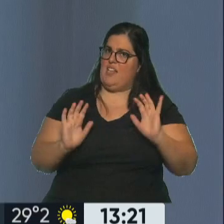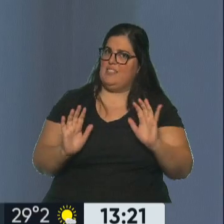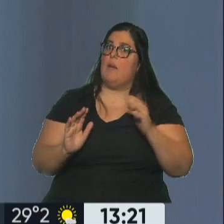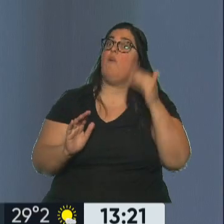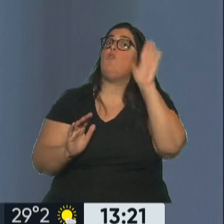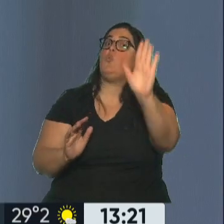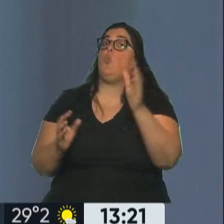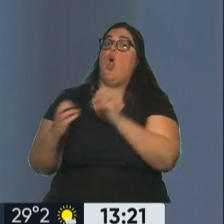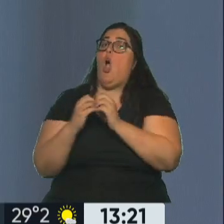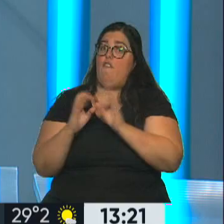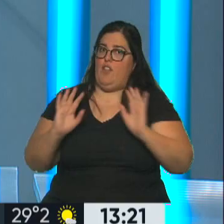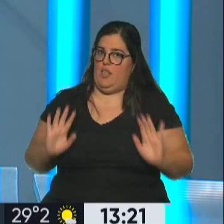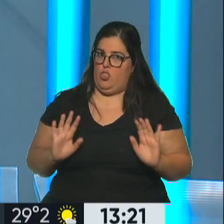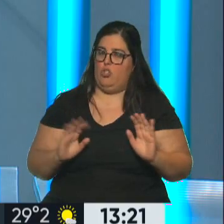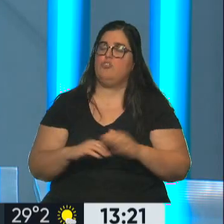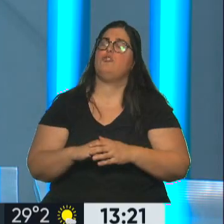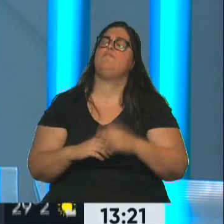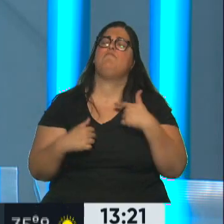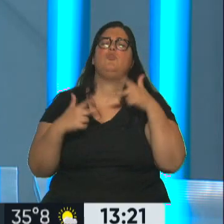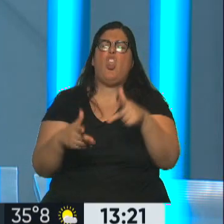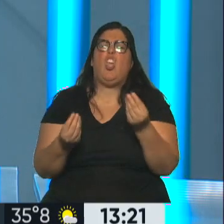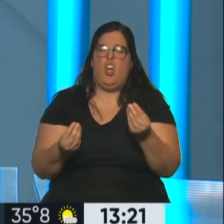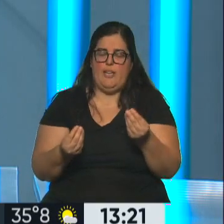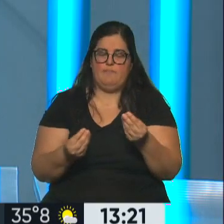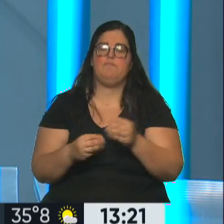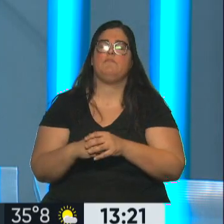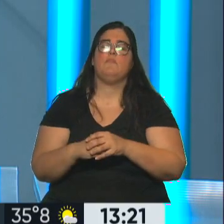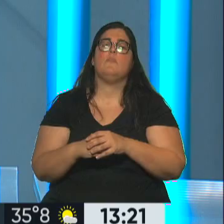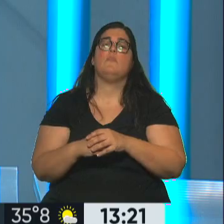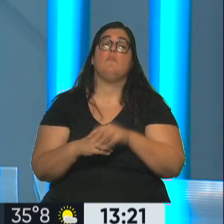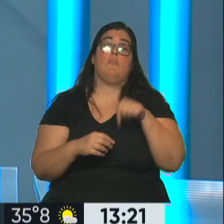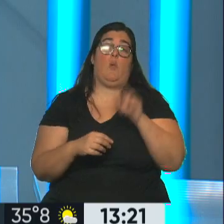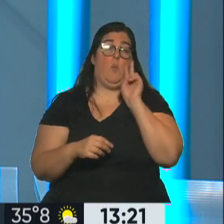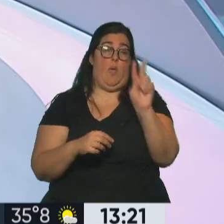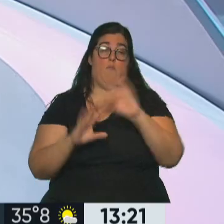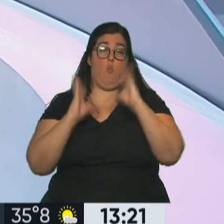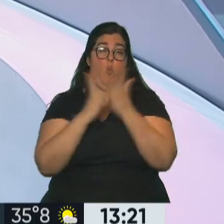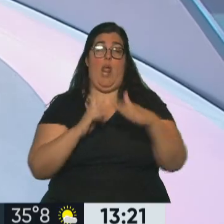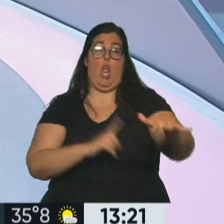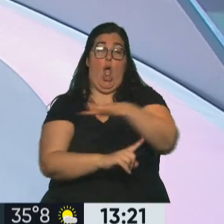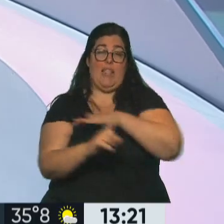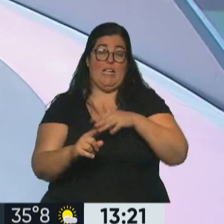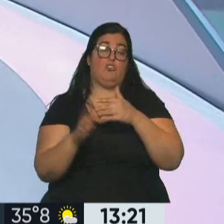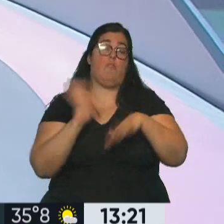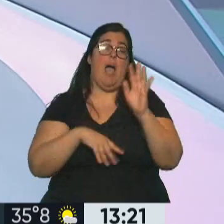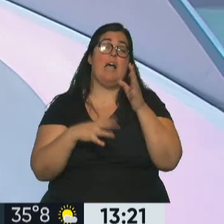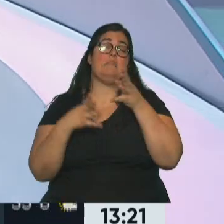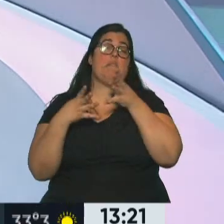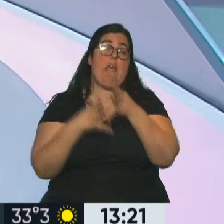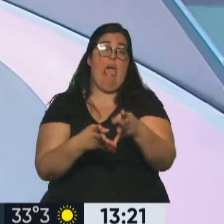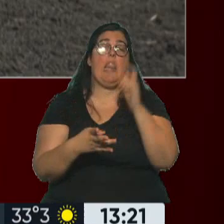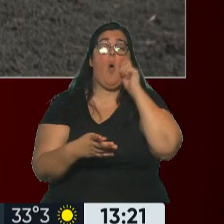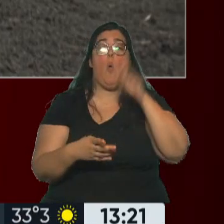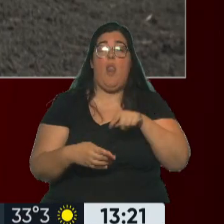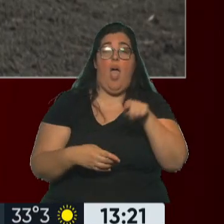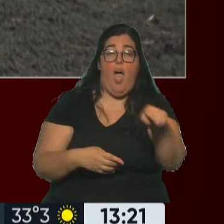pueden llegar a dar. Pero lo que quiero decir con esto es que se da en un contexto en el que estamos viendo, también por la guerra y sobre todo, diría, en